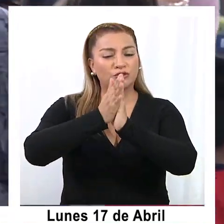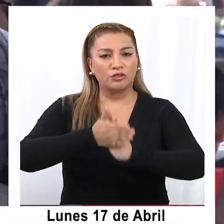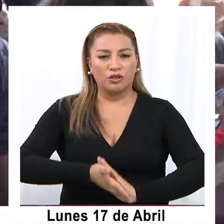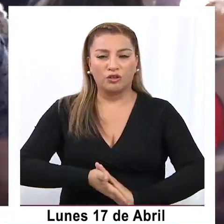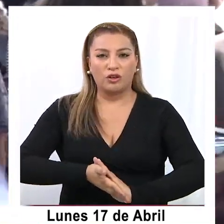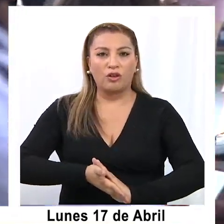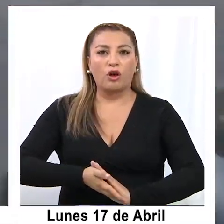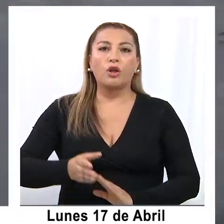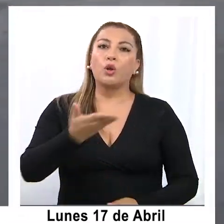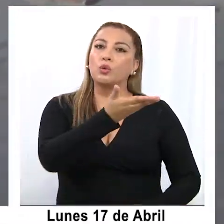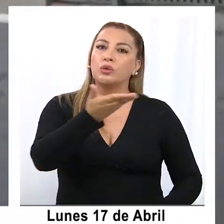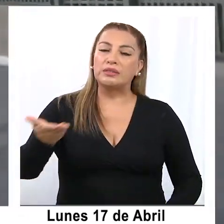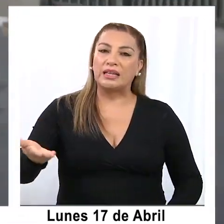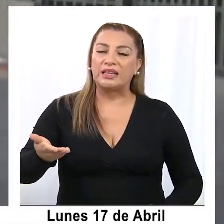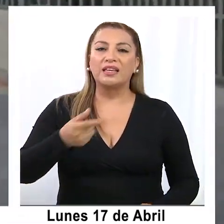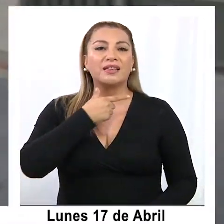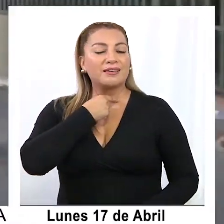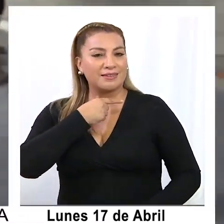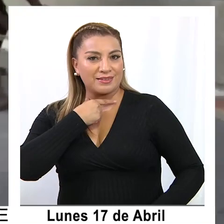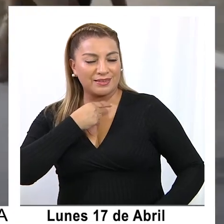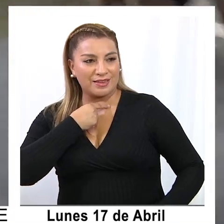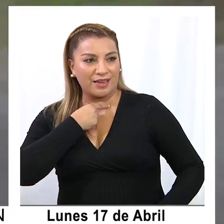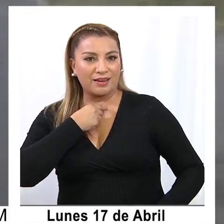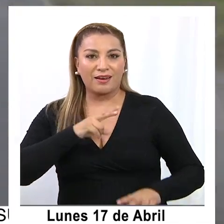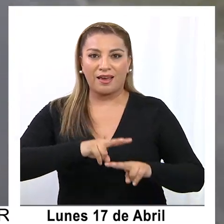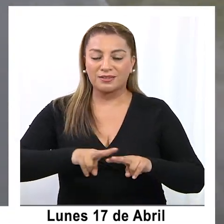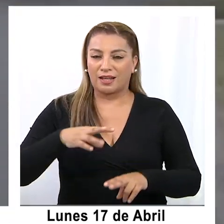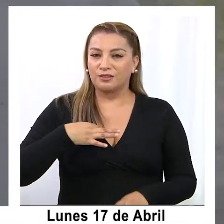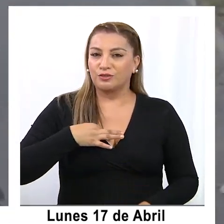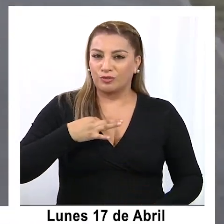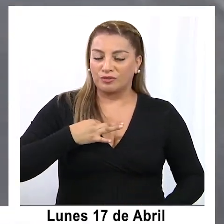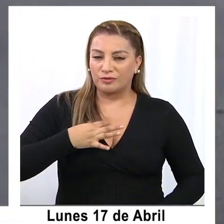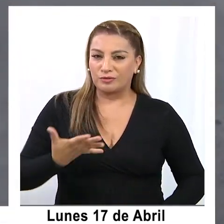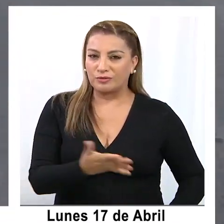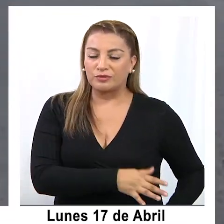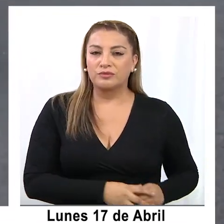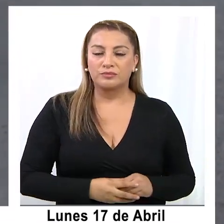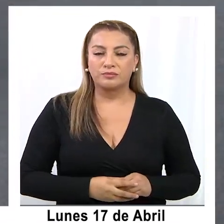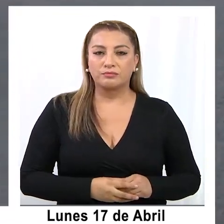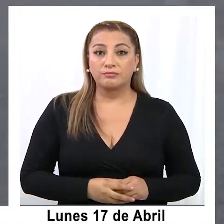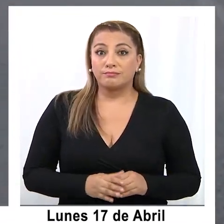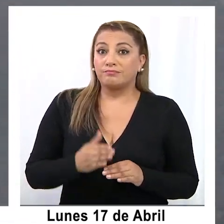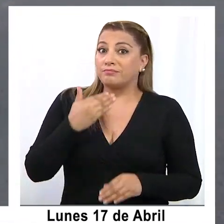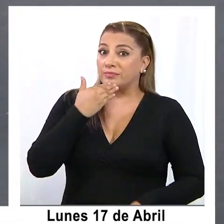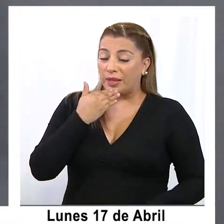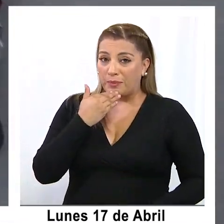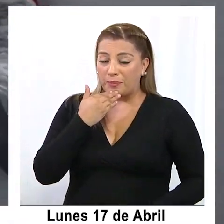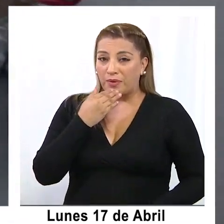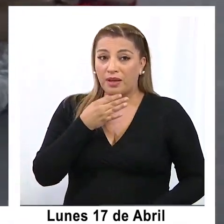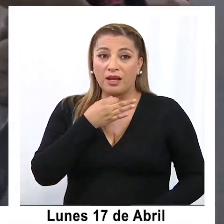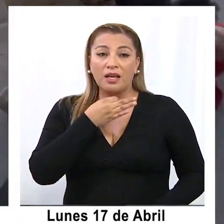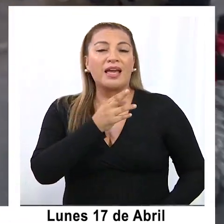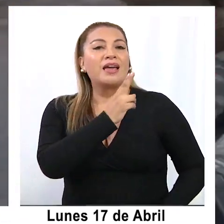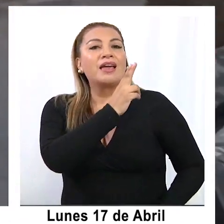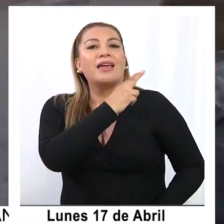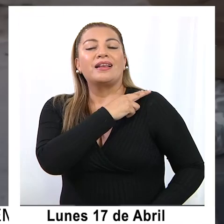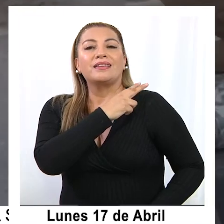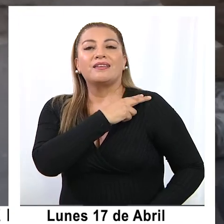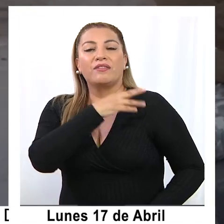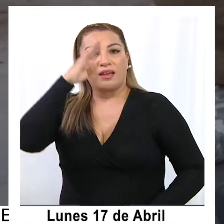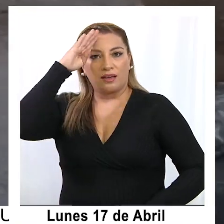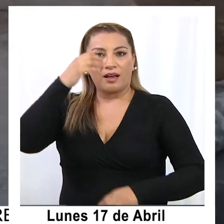expectativas generadas en la ciudadanía. Del mismo modo, se expresó el jefe de